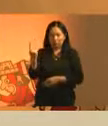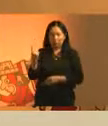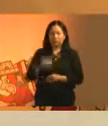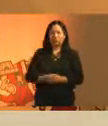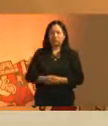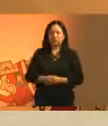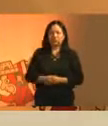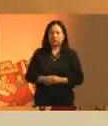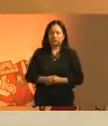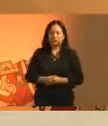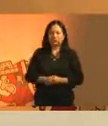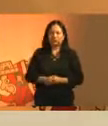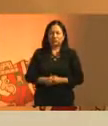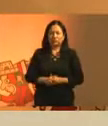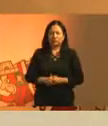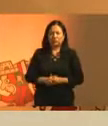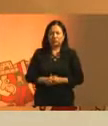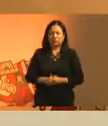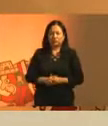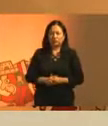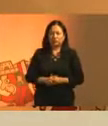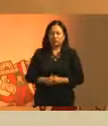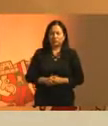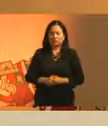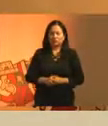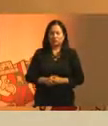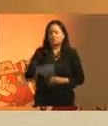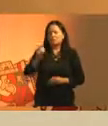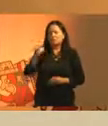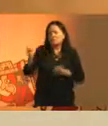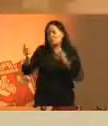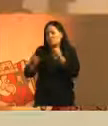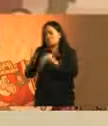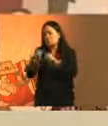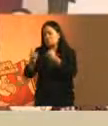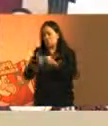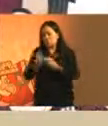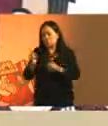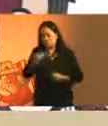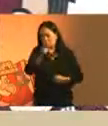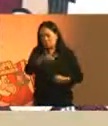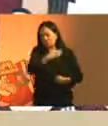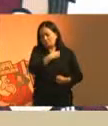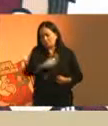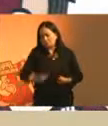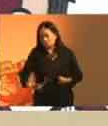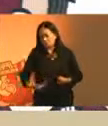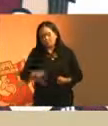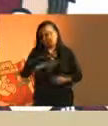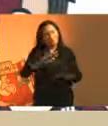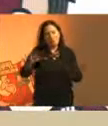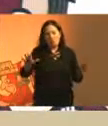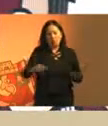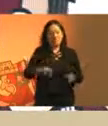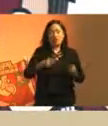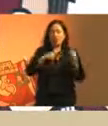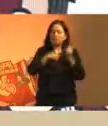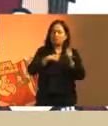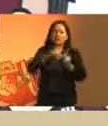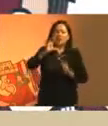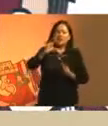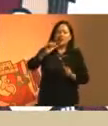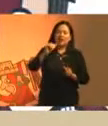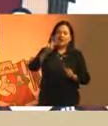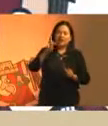amigo de nuestro movimiento llegar a la presidencia el capitalismo mexicano siguió existiendo y siguió produciendo estas